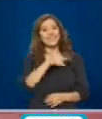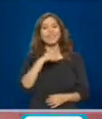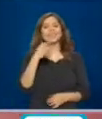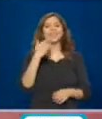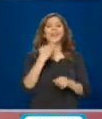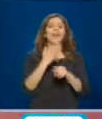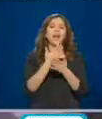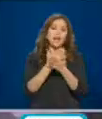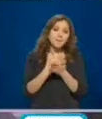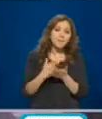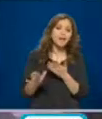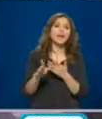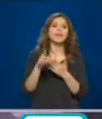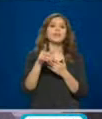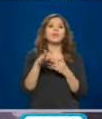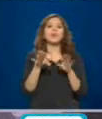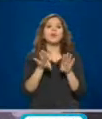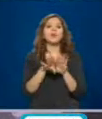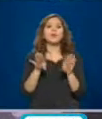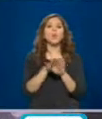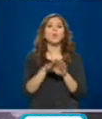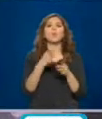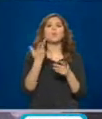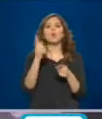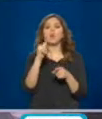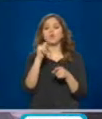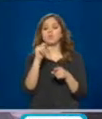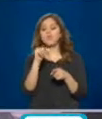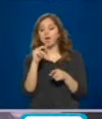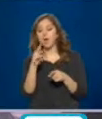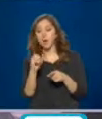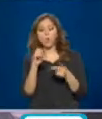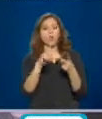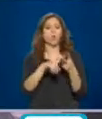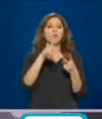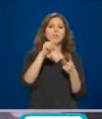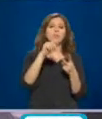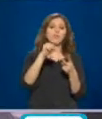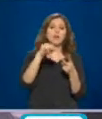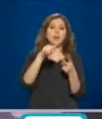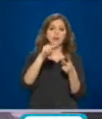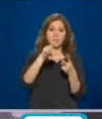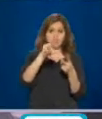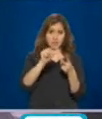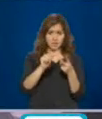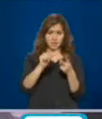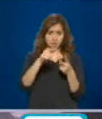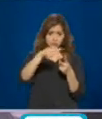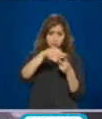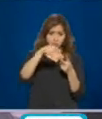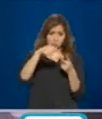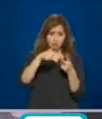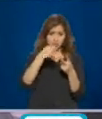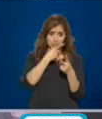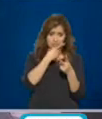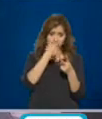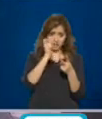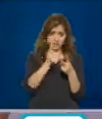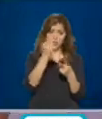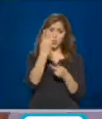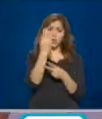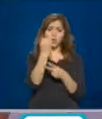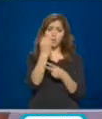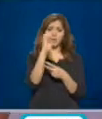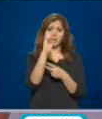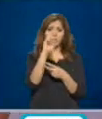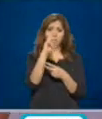exacto, aparte de esta parte del Tao, del Tantra. Ellos hablan mucho acerca de esto de los 9 orgasmos,